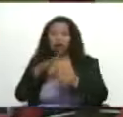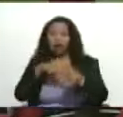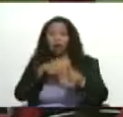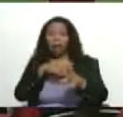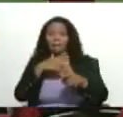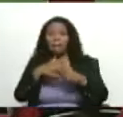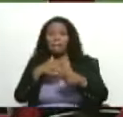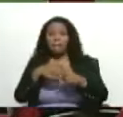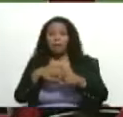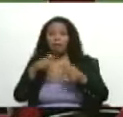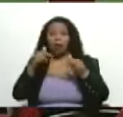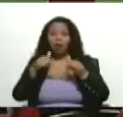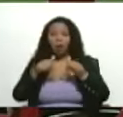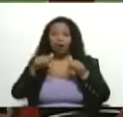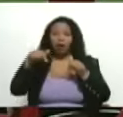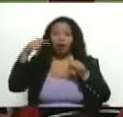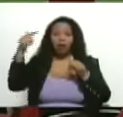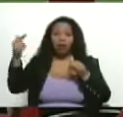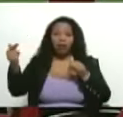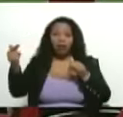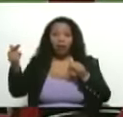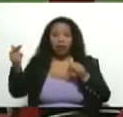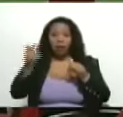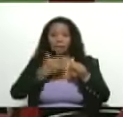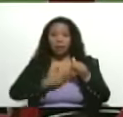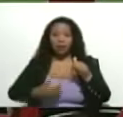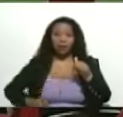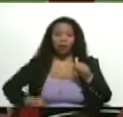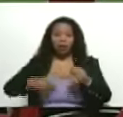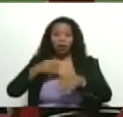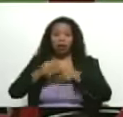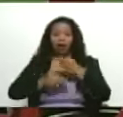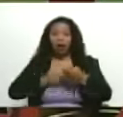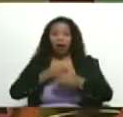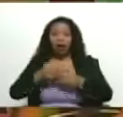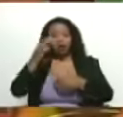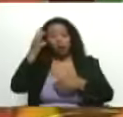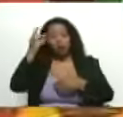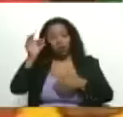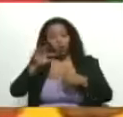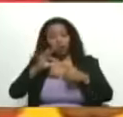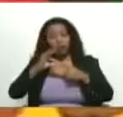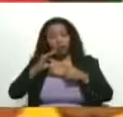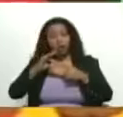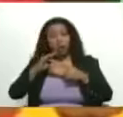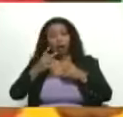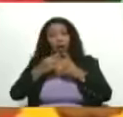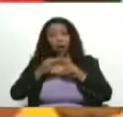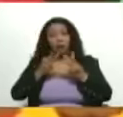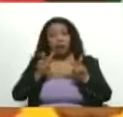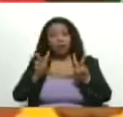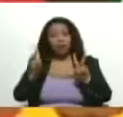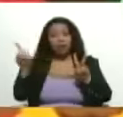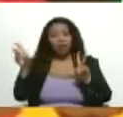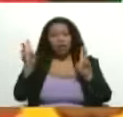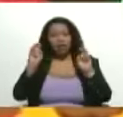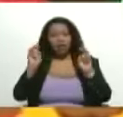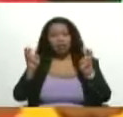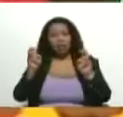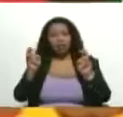por aquí y de por allá, el presidente crea el Consejo Especial para la Paz, un organismo que